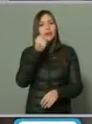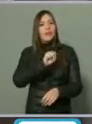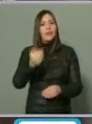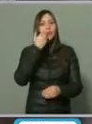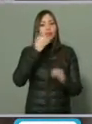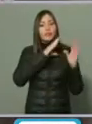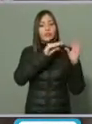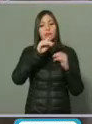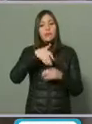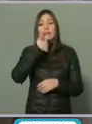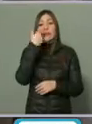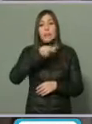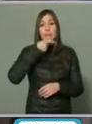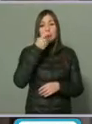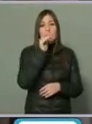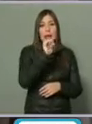pregunta?